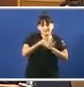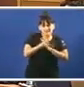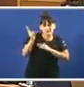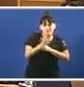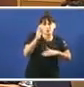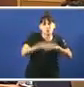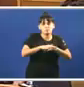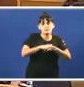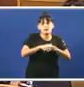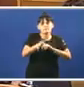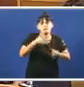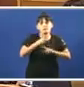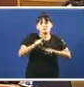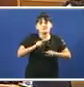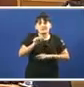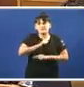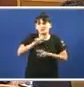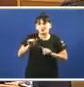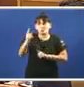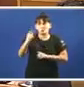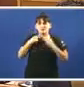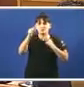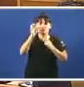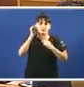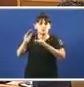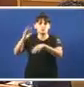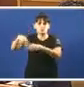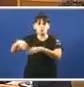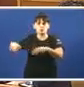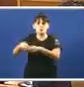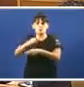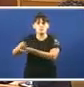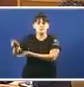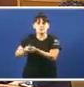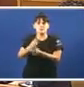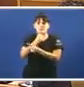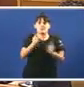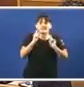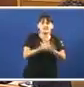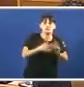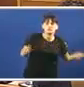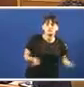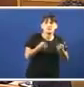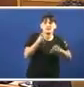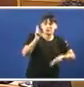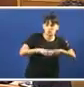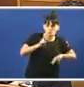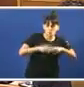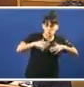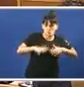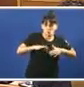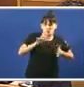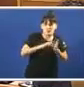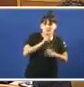machista. Agardo que ningún deputado ou deputada do Partido Popular volte a decir que falar de campaña del oito o día 25 de